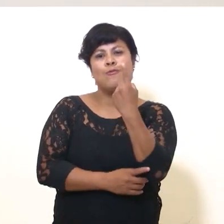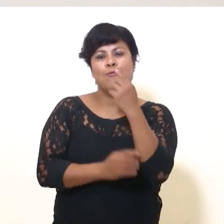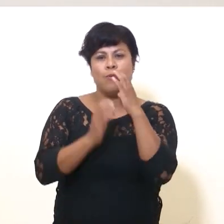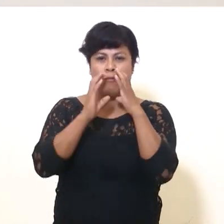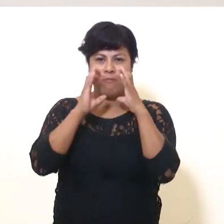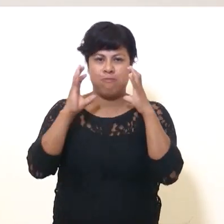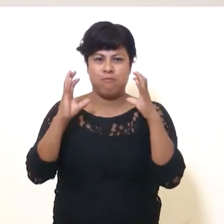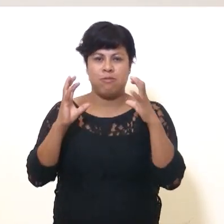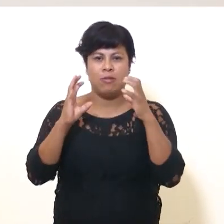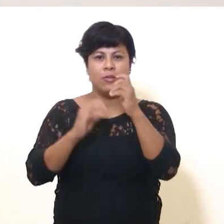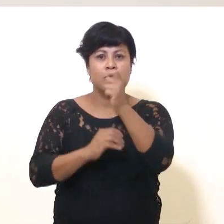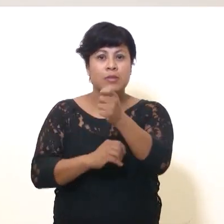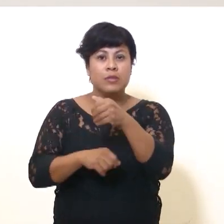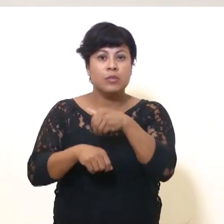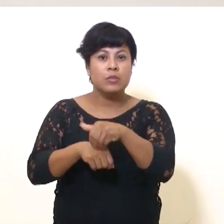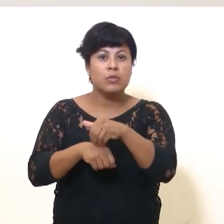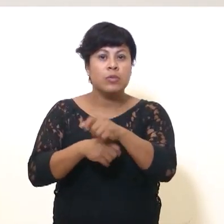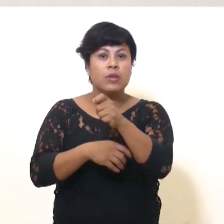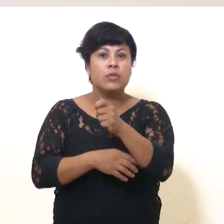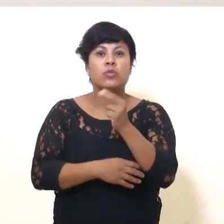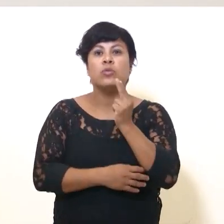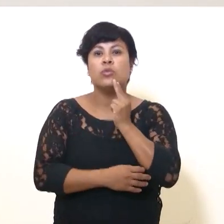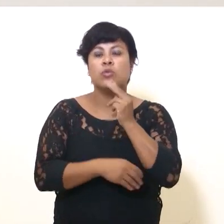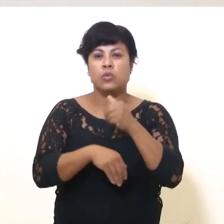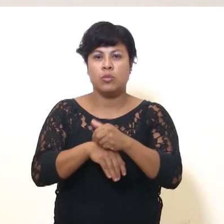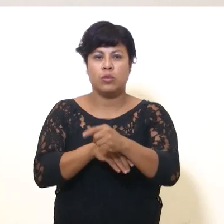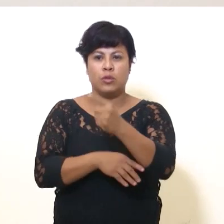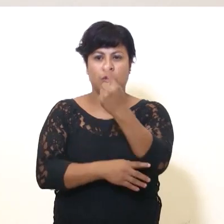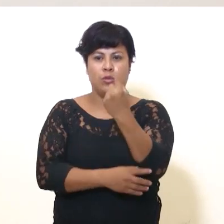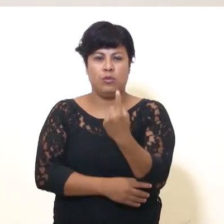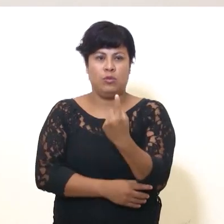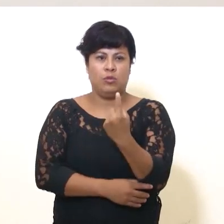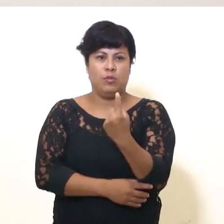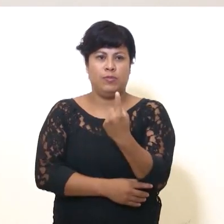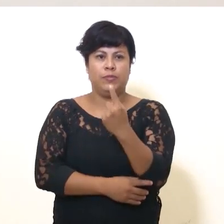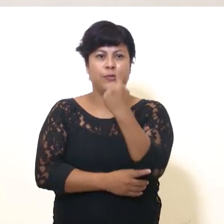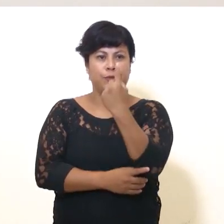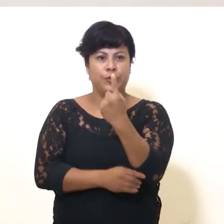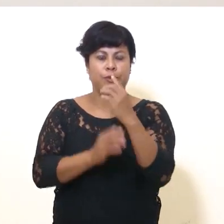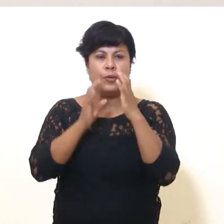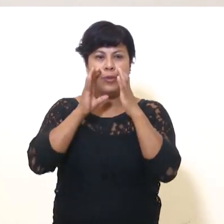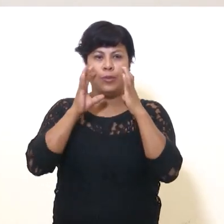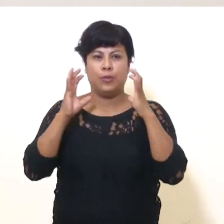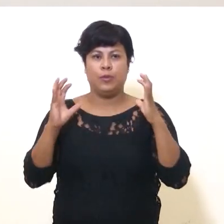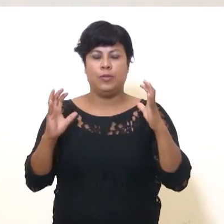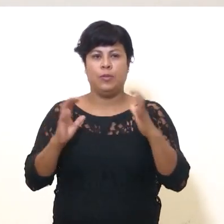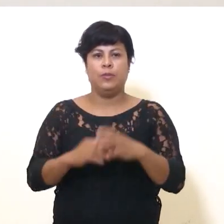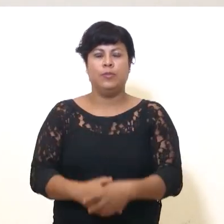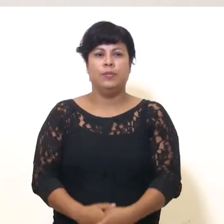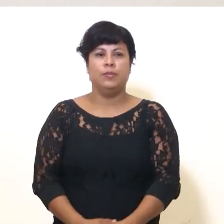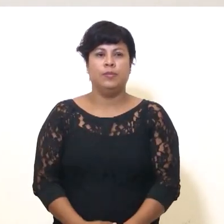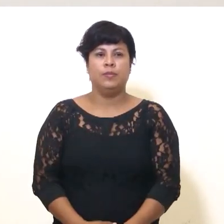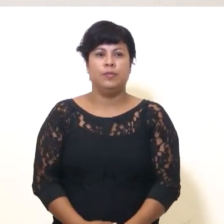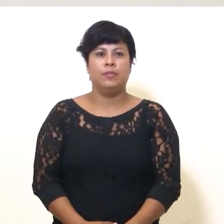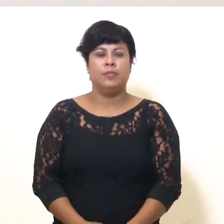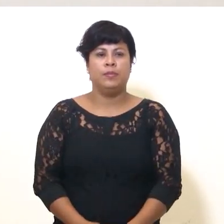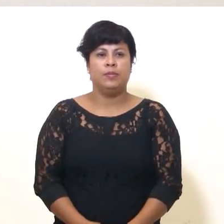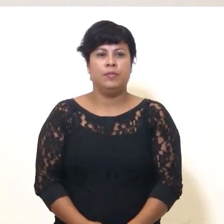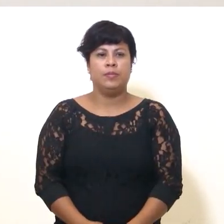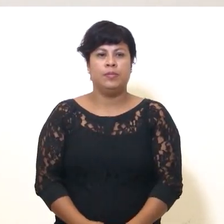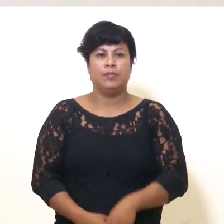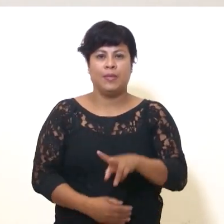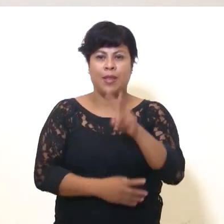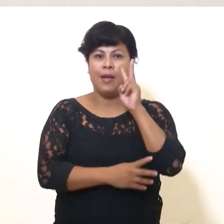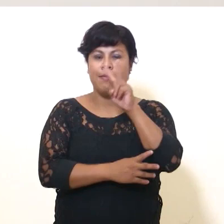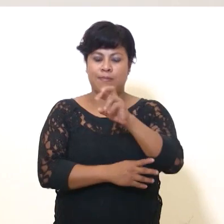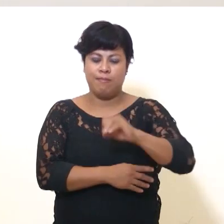Globo. ¿Qué número estoy usando? El número 1. Un globo.